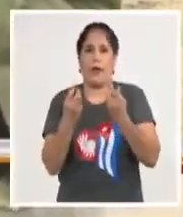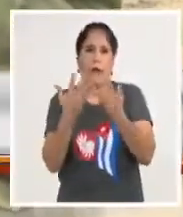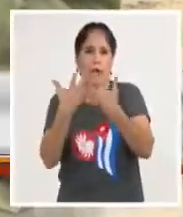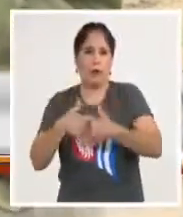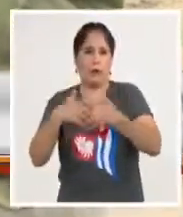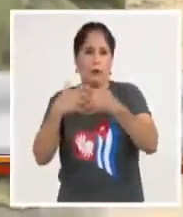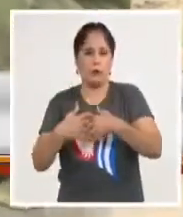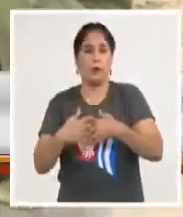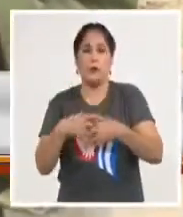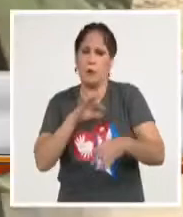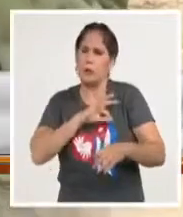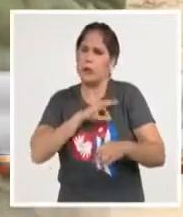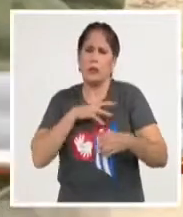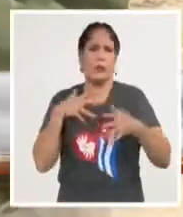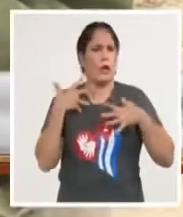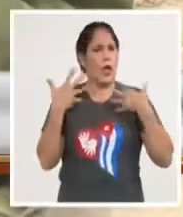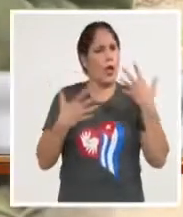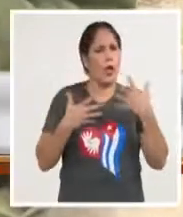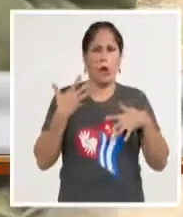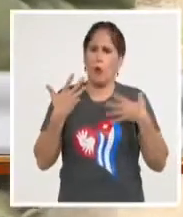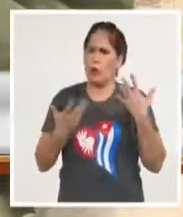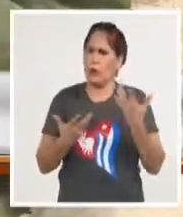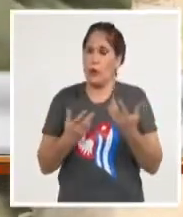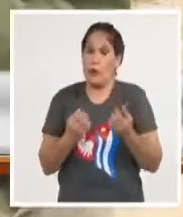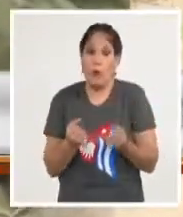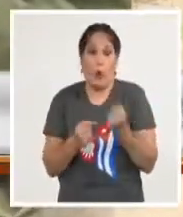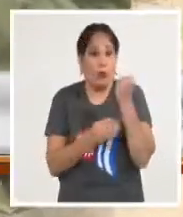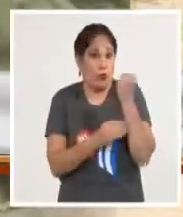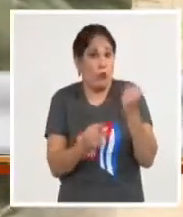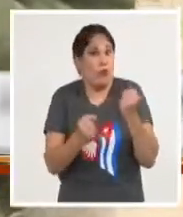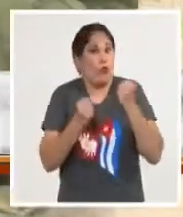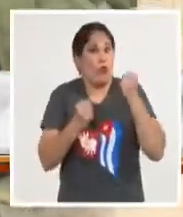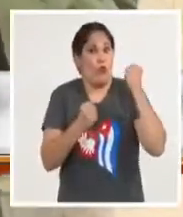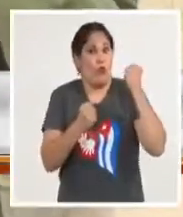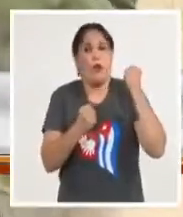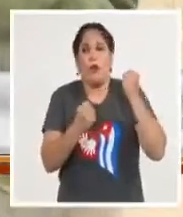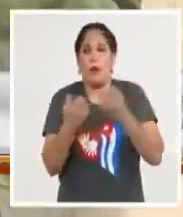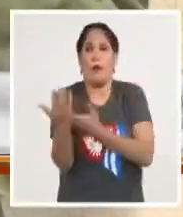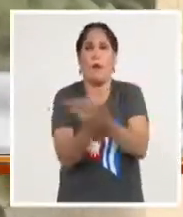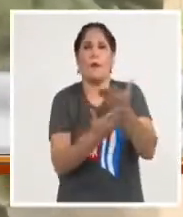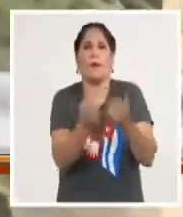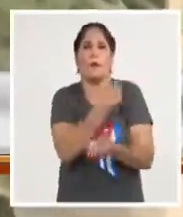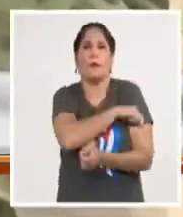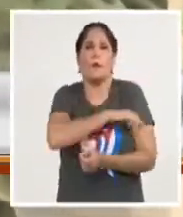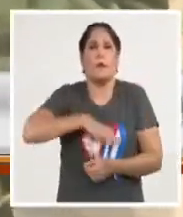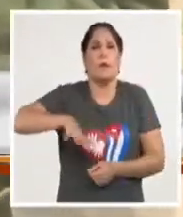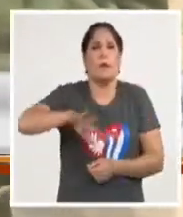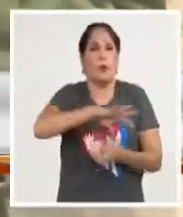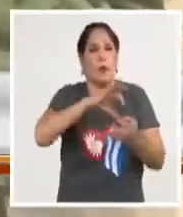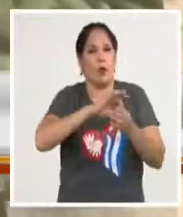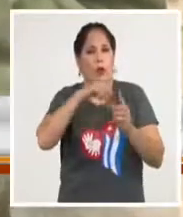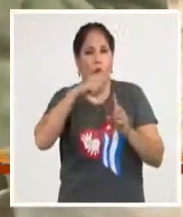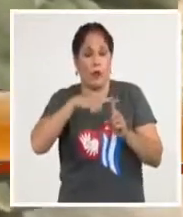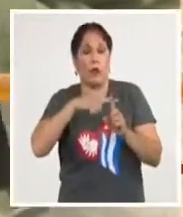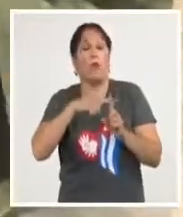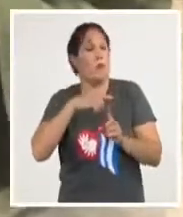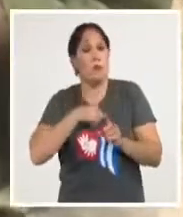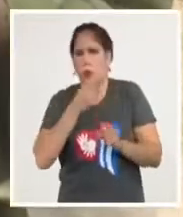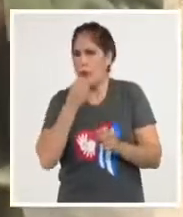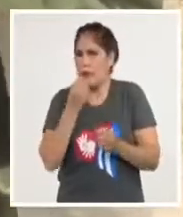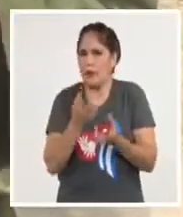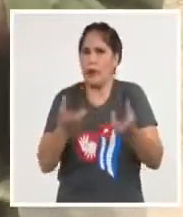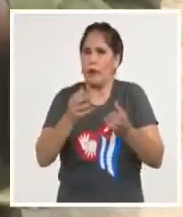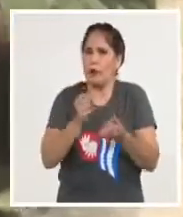orgullo y gozo tener esta fuerza que Dios me ha dado para compartir con el pueblo. La agricultura, la fruta